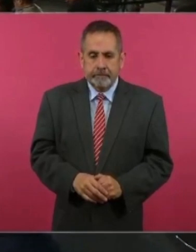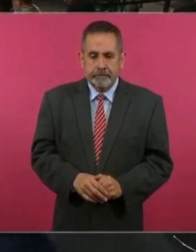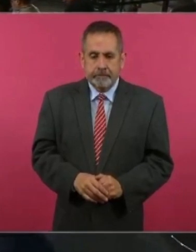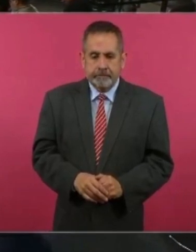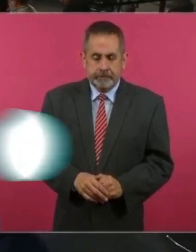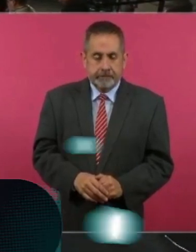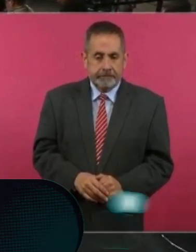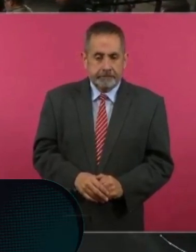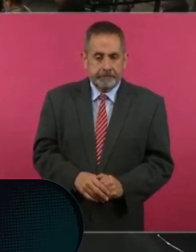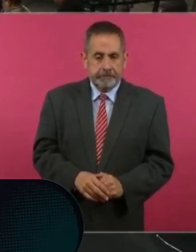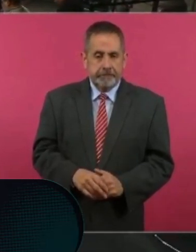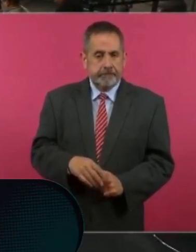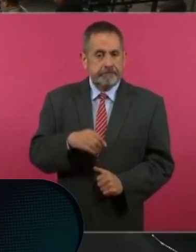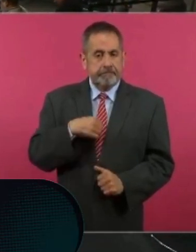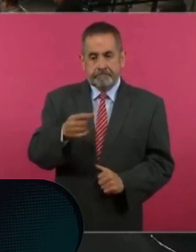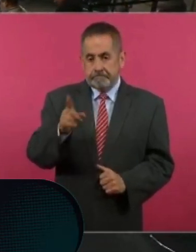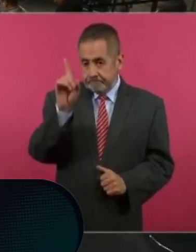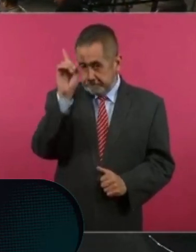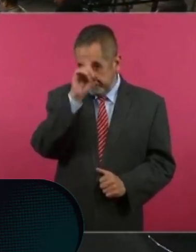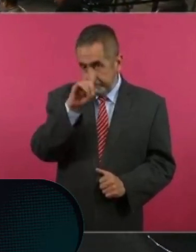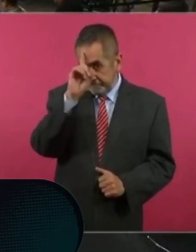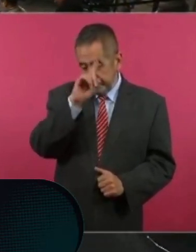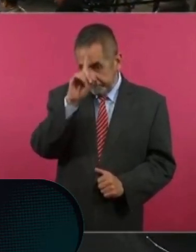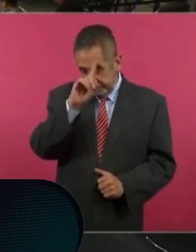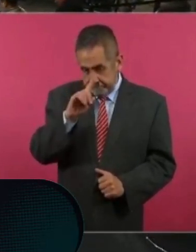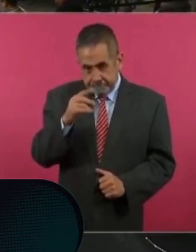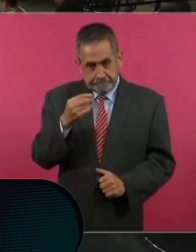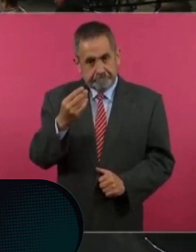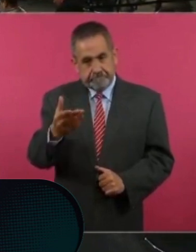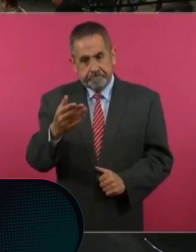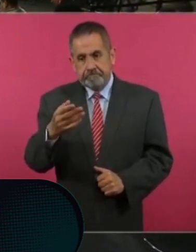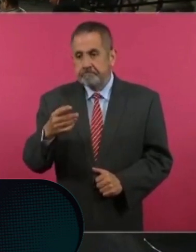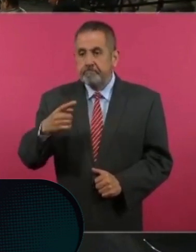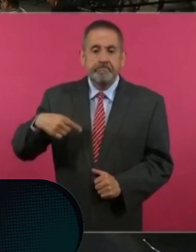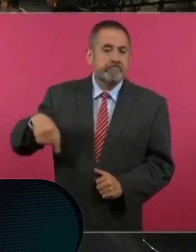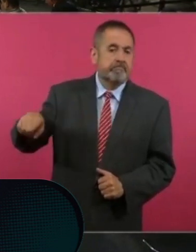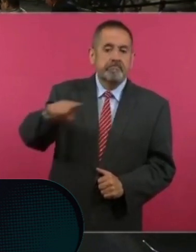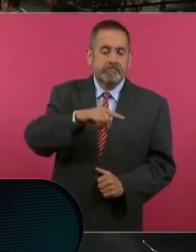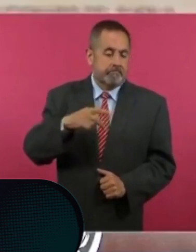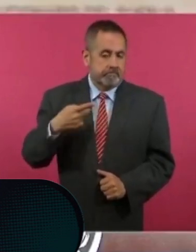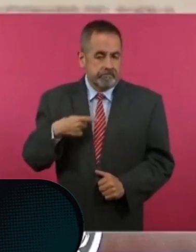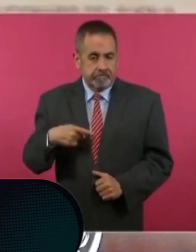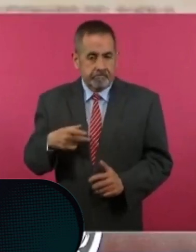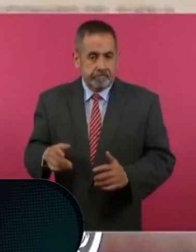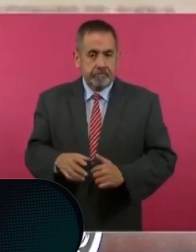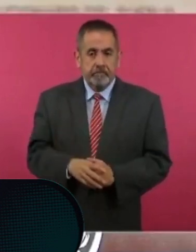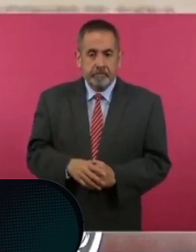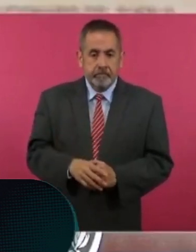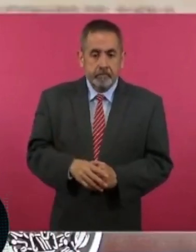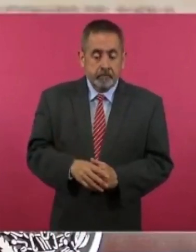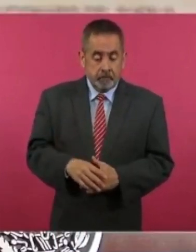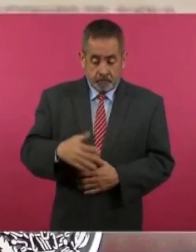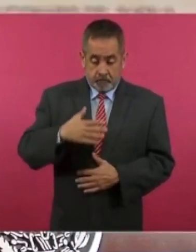la recomendación que yo voy a hacer cuando entregue,